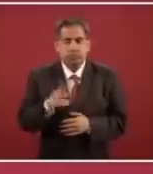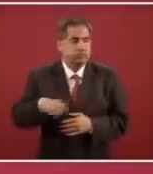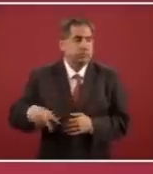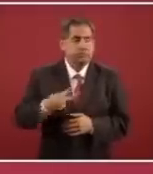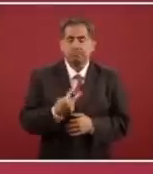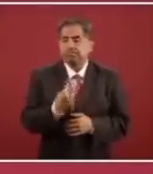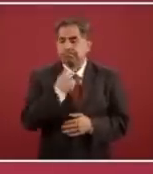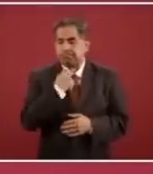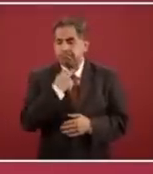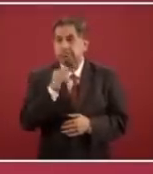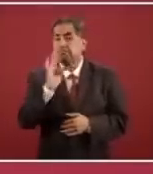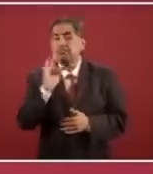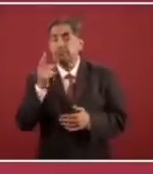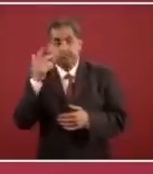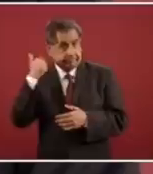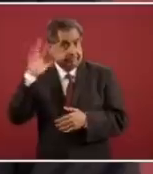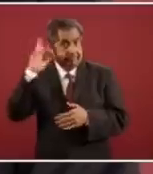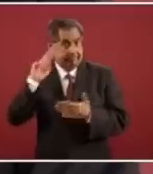apergollaba,